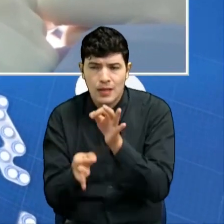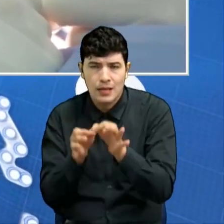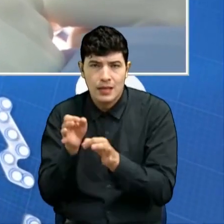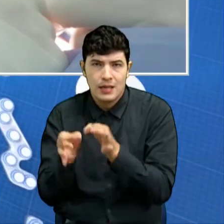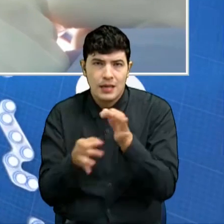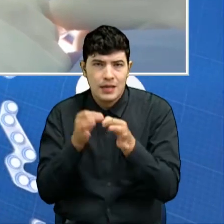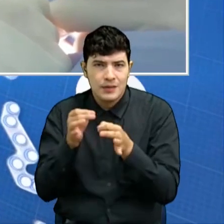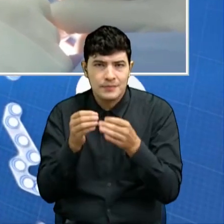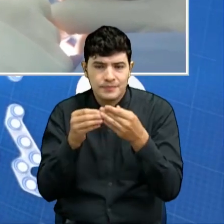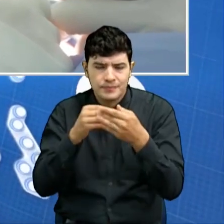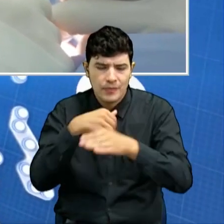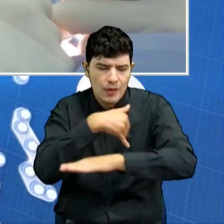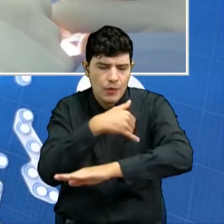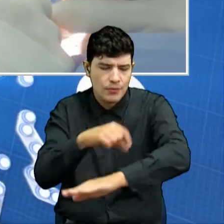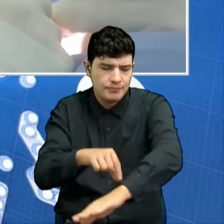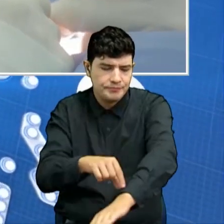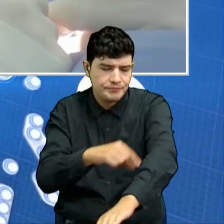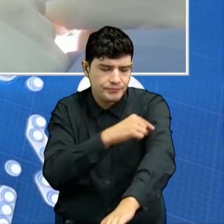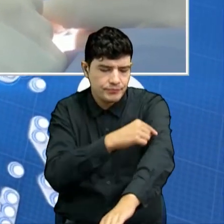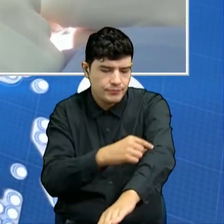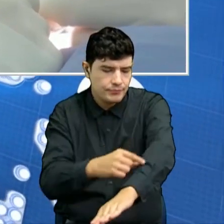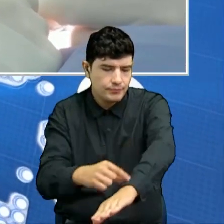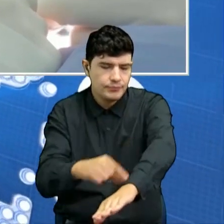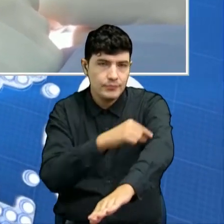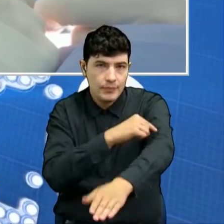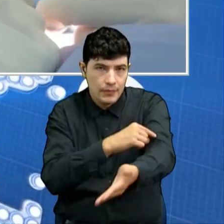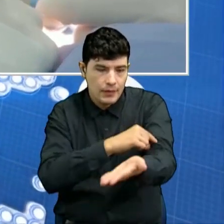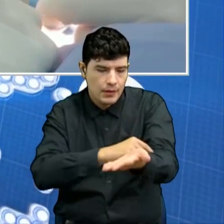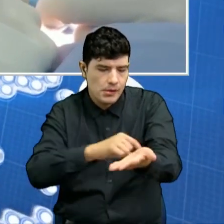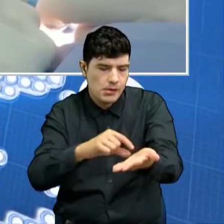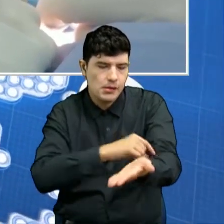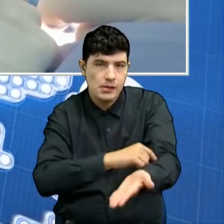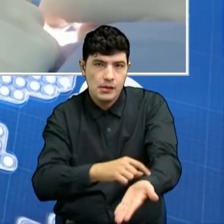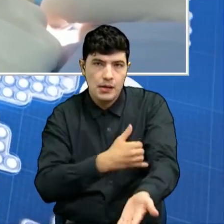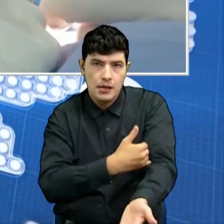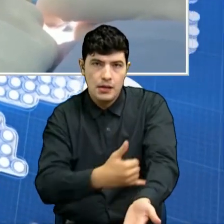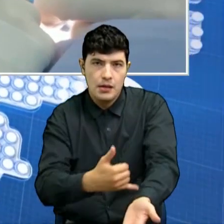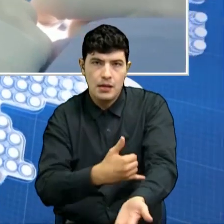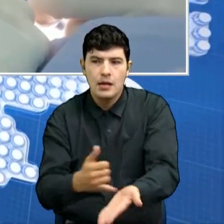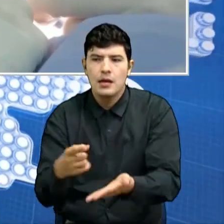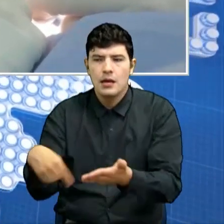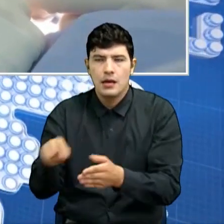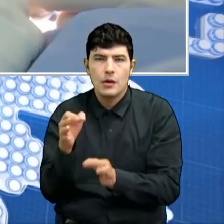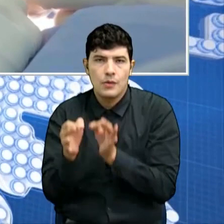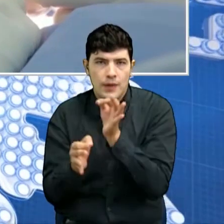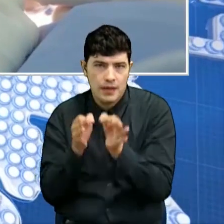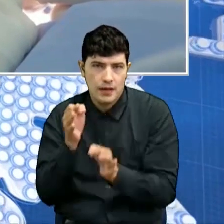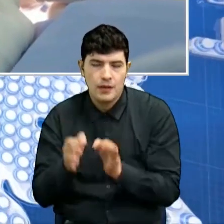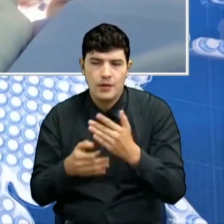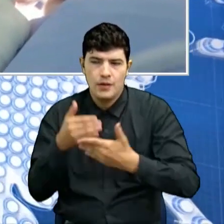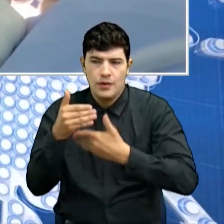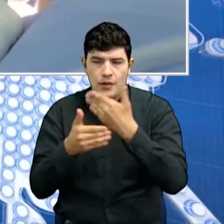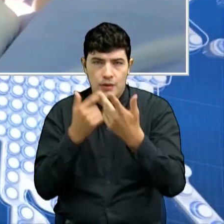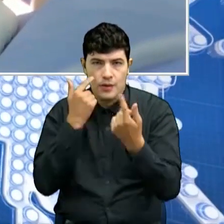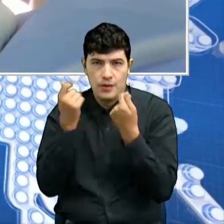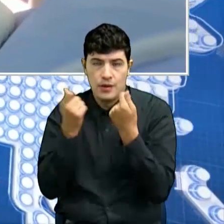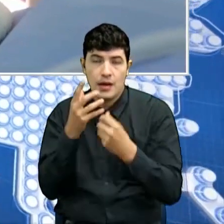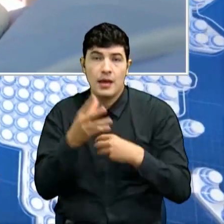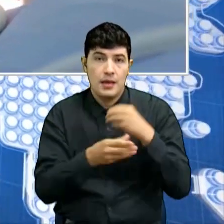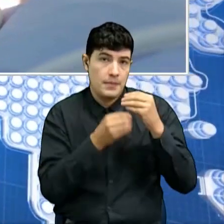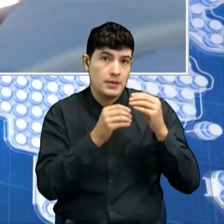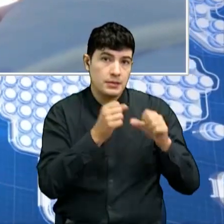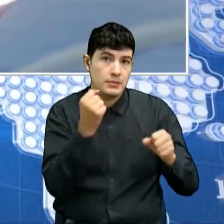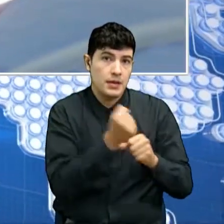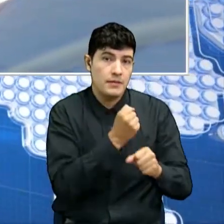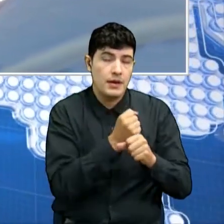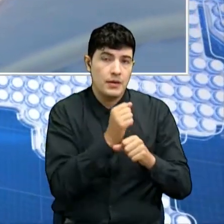cordón espinal para garantizar la función neurológica, cuidar los nervios. Es una cirugía en la cual están entrenados muchos neurocirujanos, por supuesto,